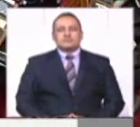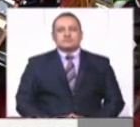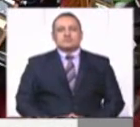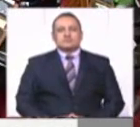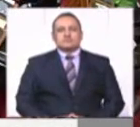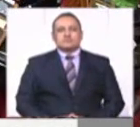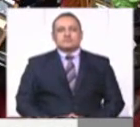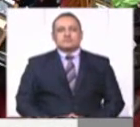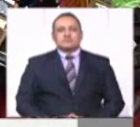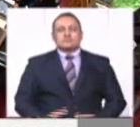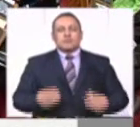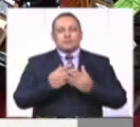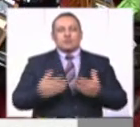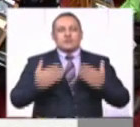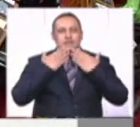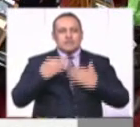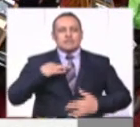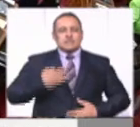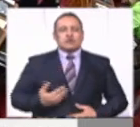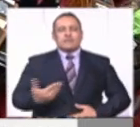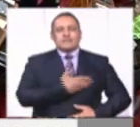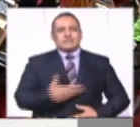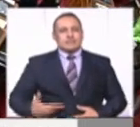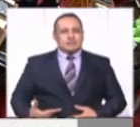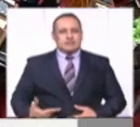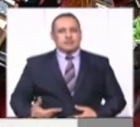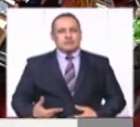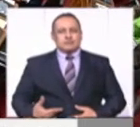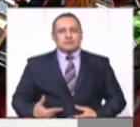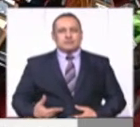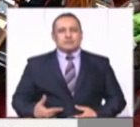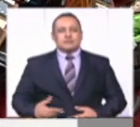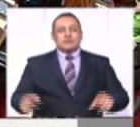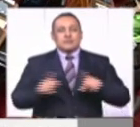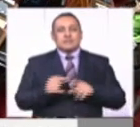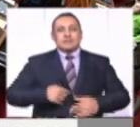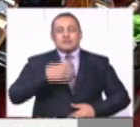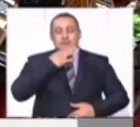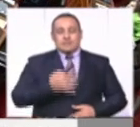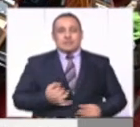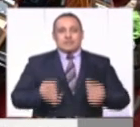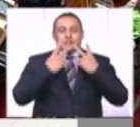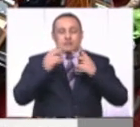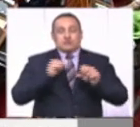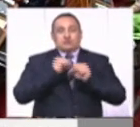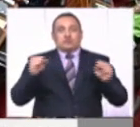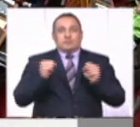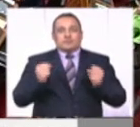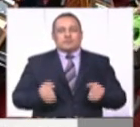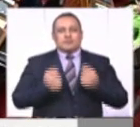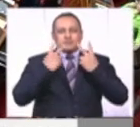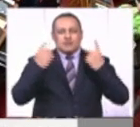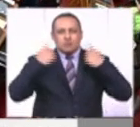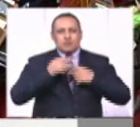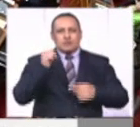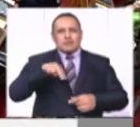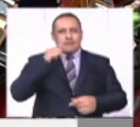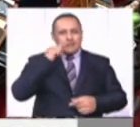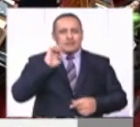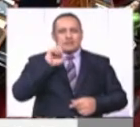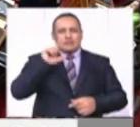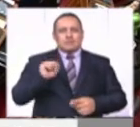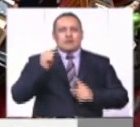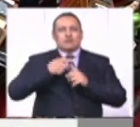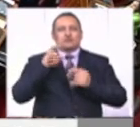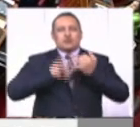minutos Muchas gracias señor presidente la verdad es que me he quedado impresionado No creo que el señor anal Torres ha venido